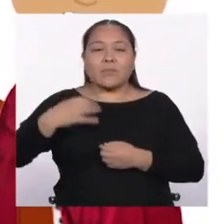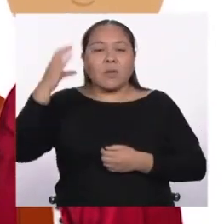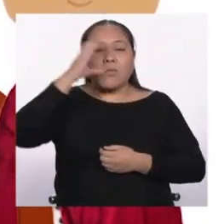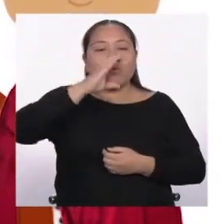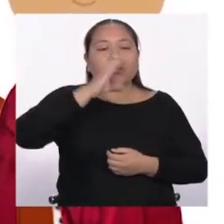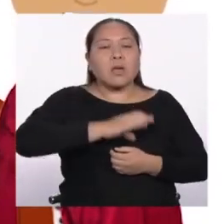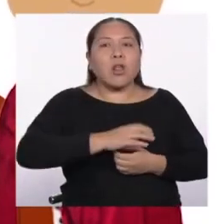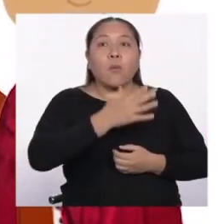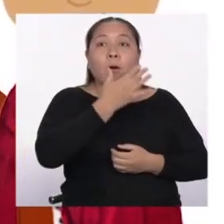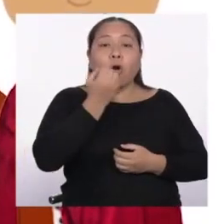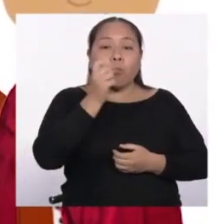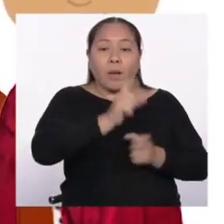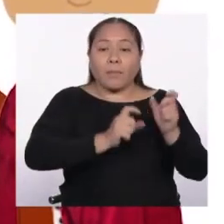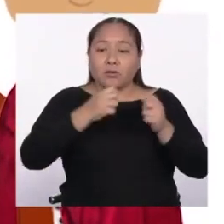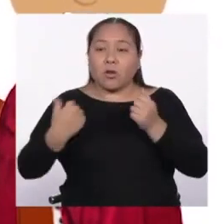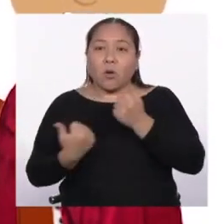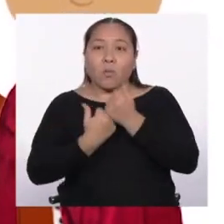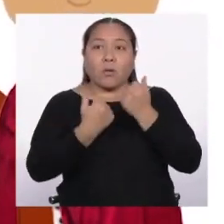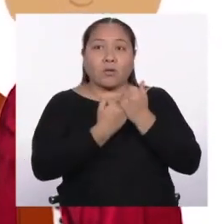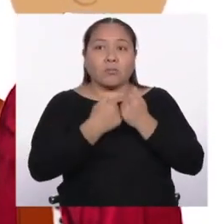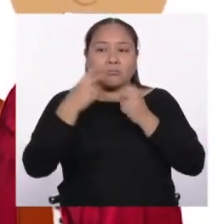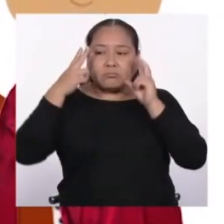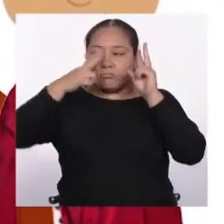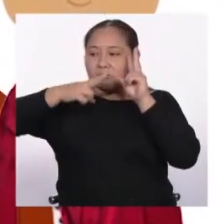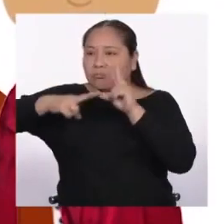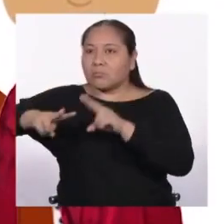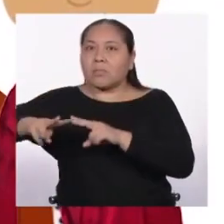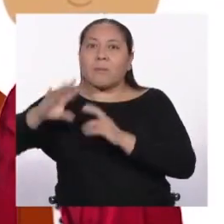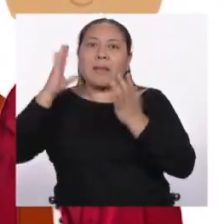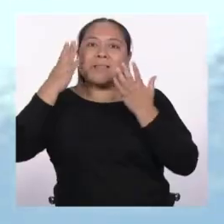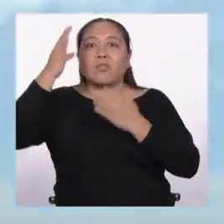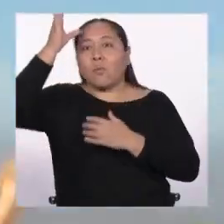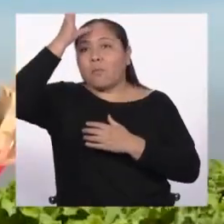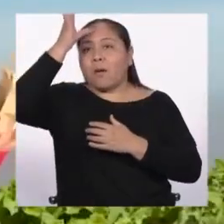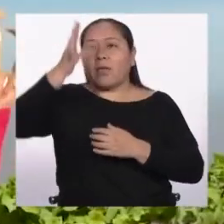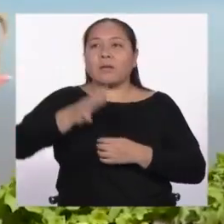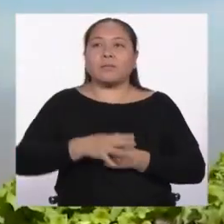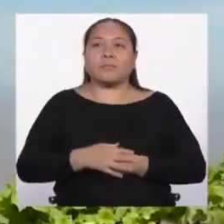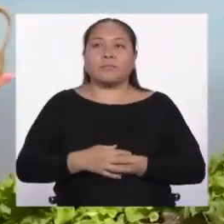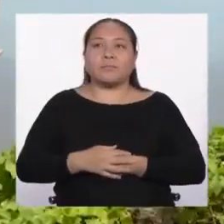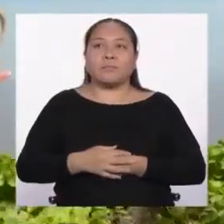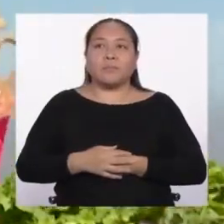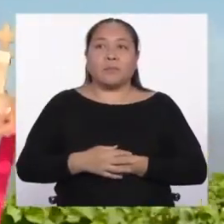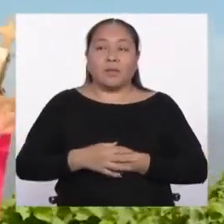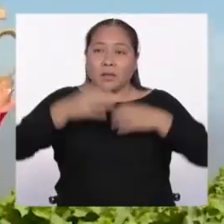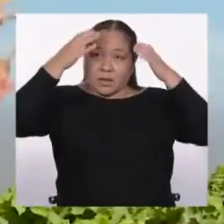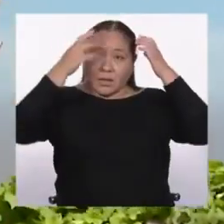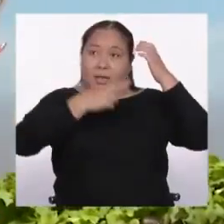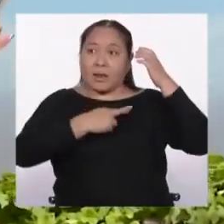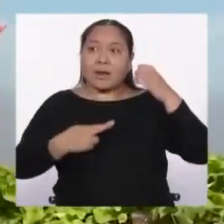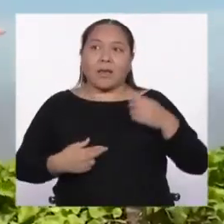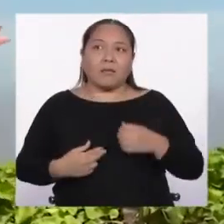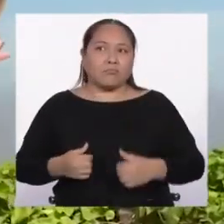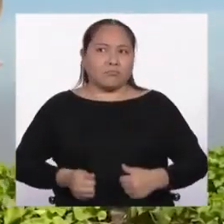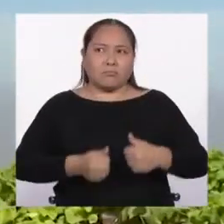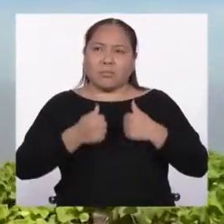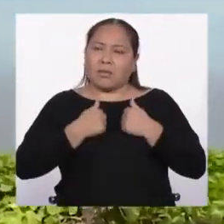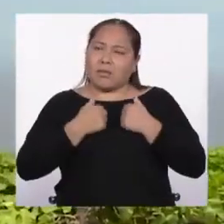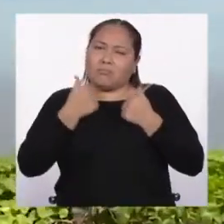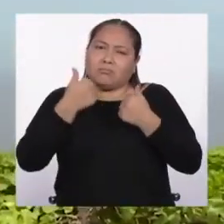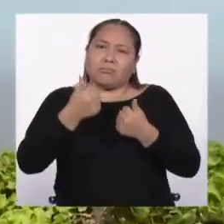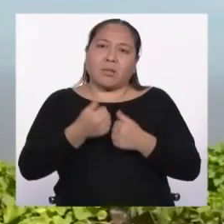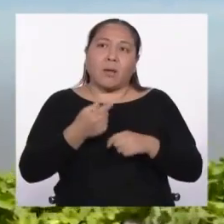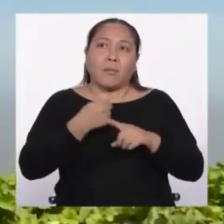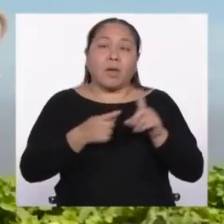sus súbditos, y por lo tanto tenía que ser visto como un padre. El rey vivía una vida muy cómoda, pero también